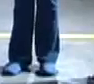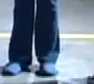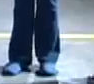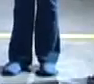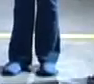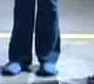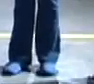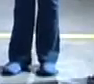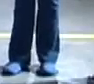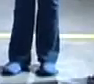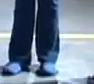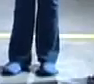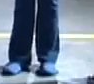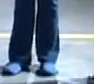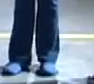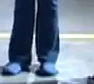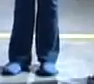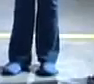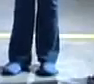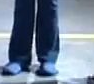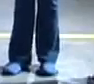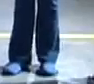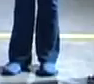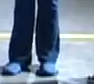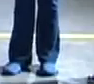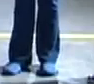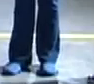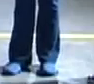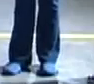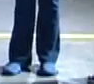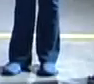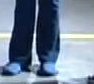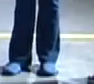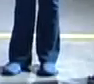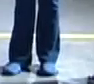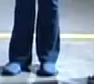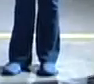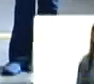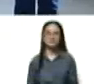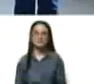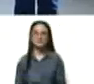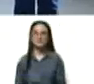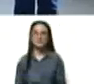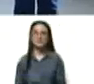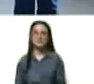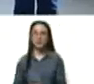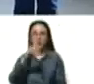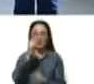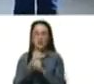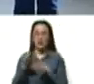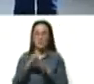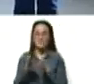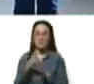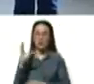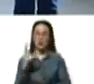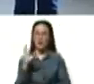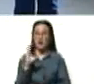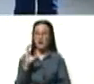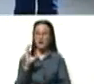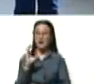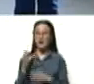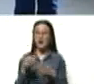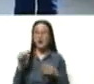presidente, vicepresidenta. Aquí está el presidente del sindicato de los trabajadores del Metro de Caracas, el compañero Edison Alvarado.